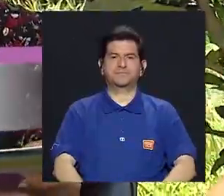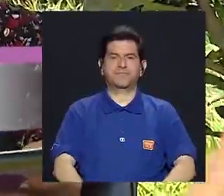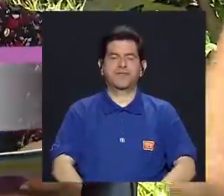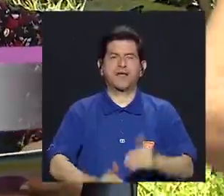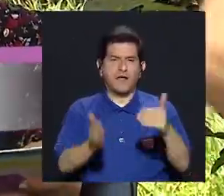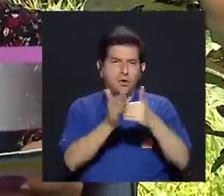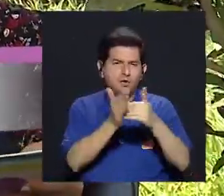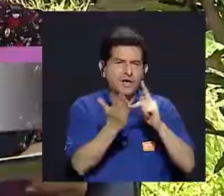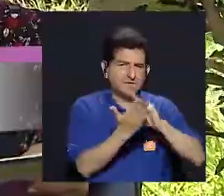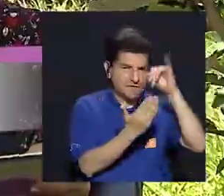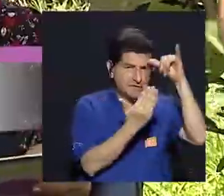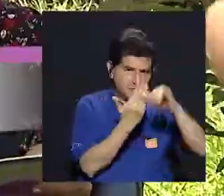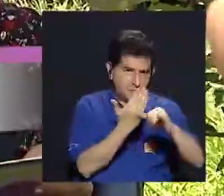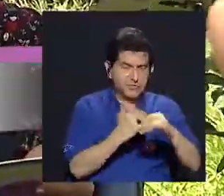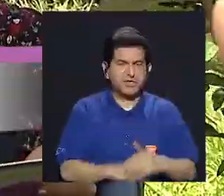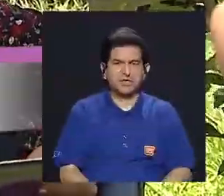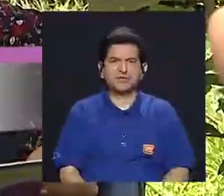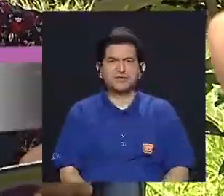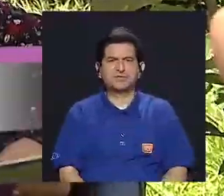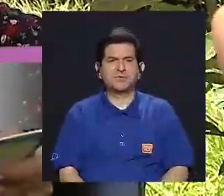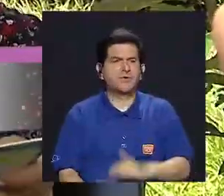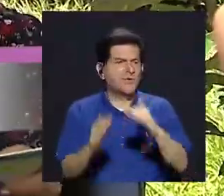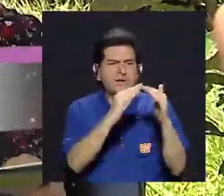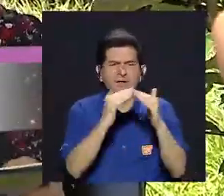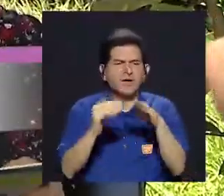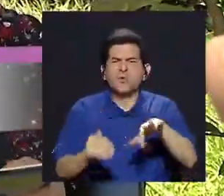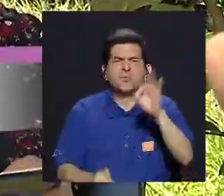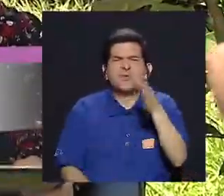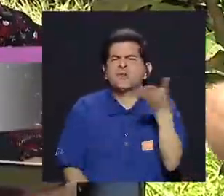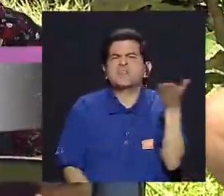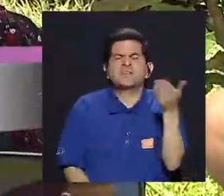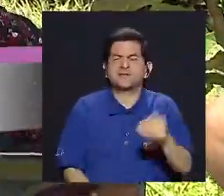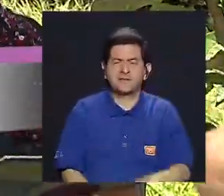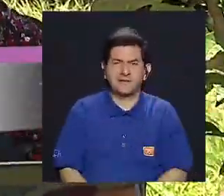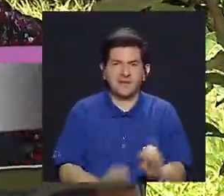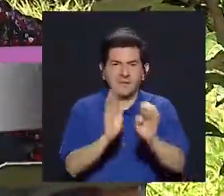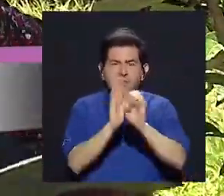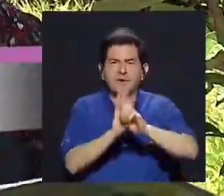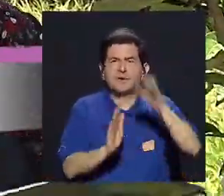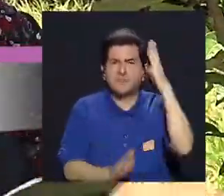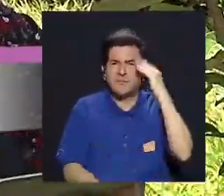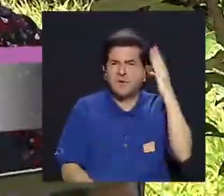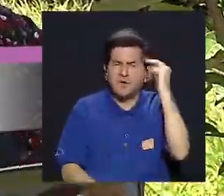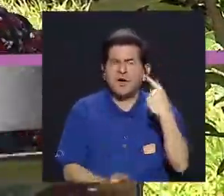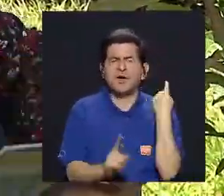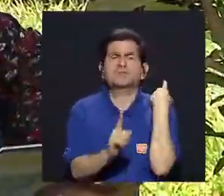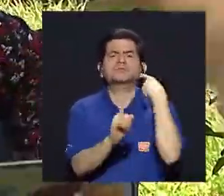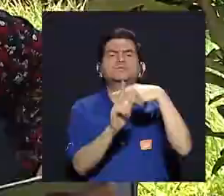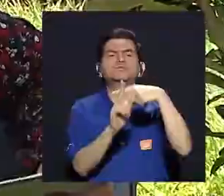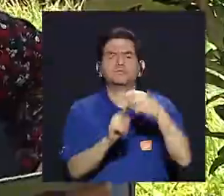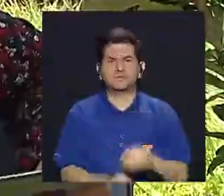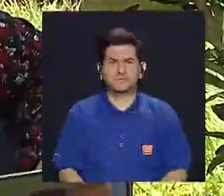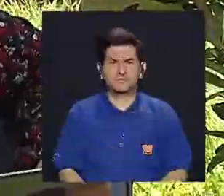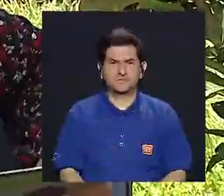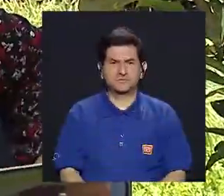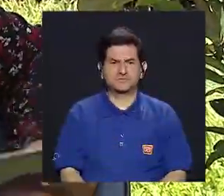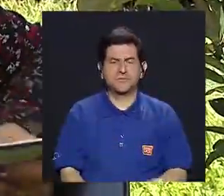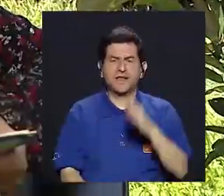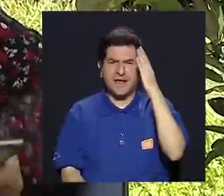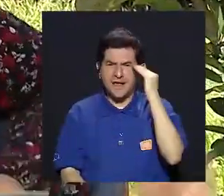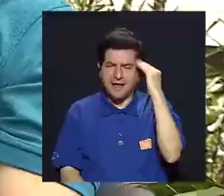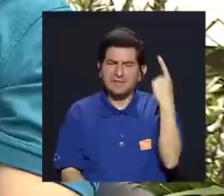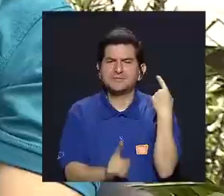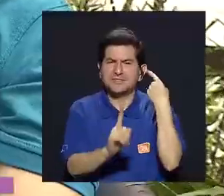volvamos al proyecto que se ha encontrado en comunidades cual han sido por ejemplo experiencias positivas que sí bueno